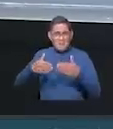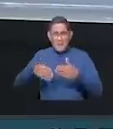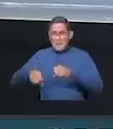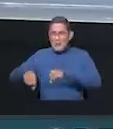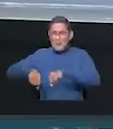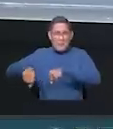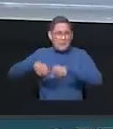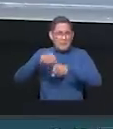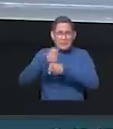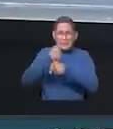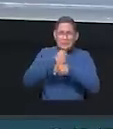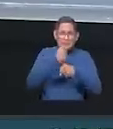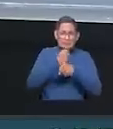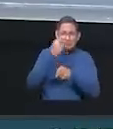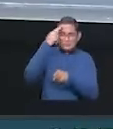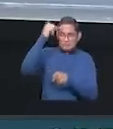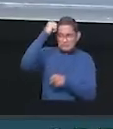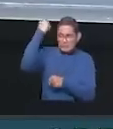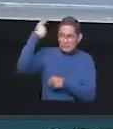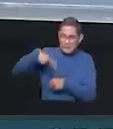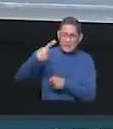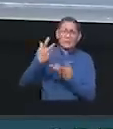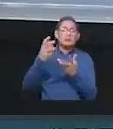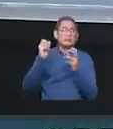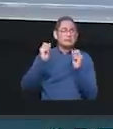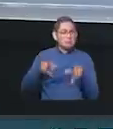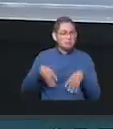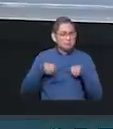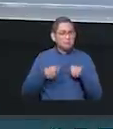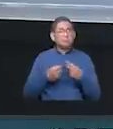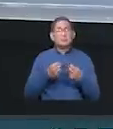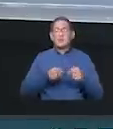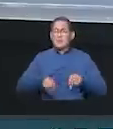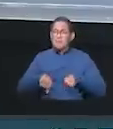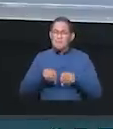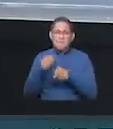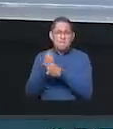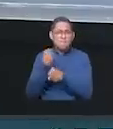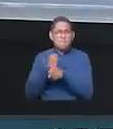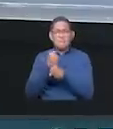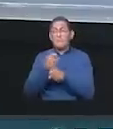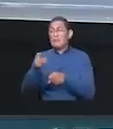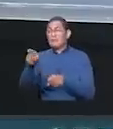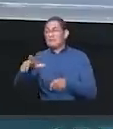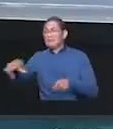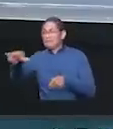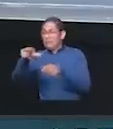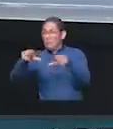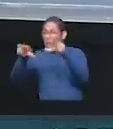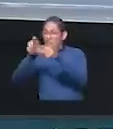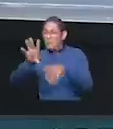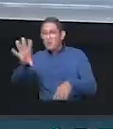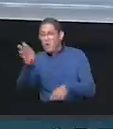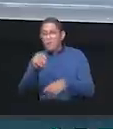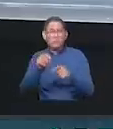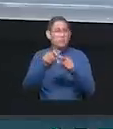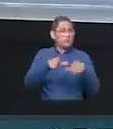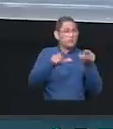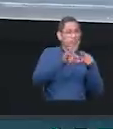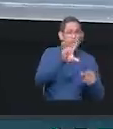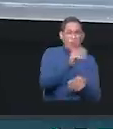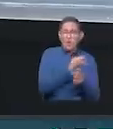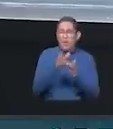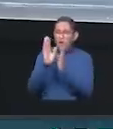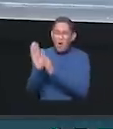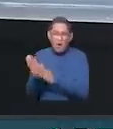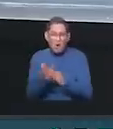con las instrucciones que el presidente de la república da para navas de hacer estos barridos de manera disciplinada ordenada